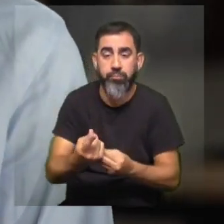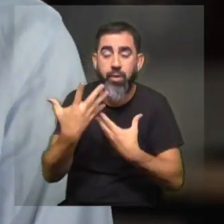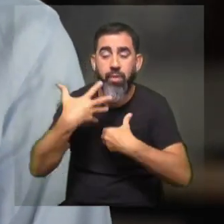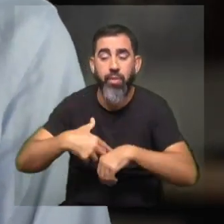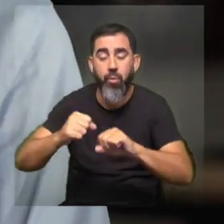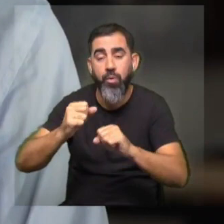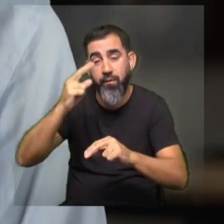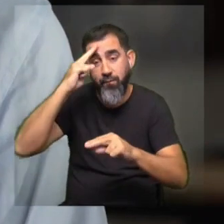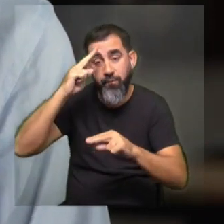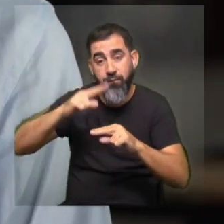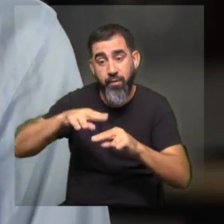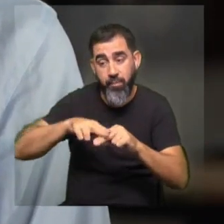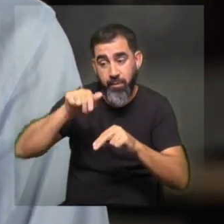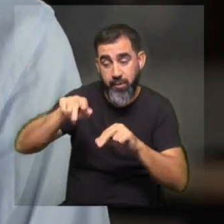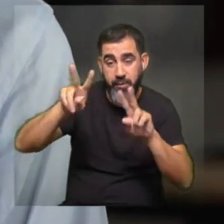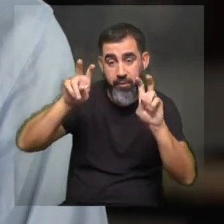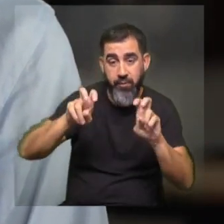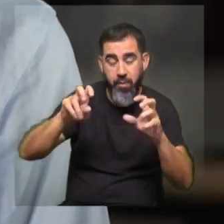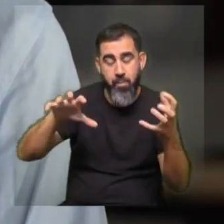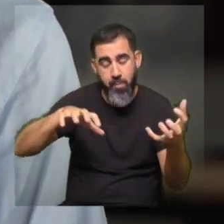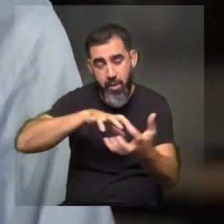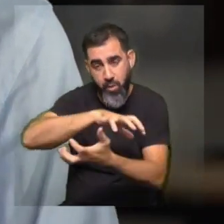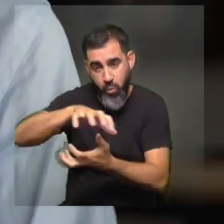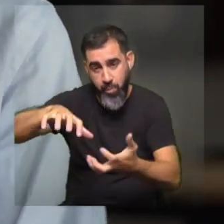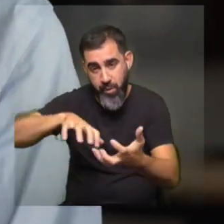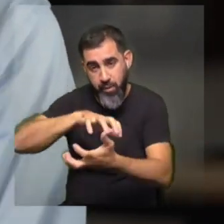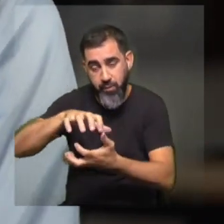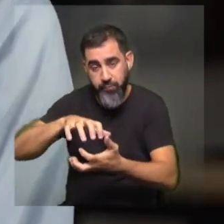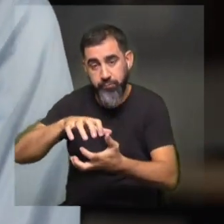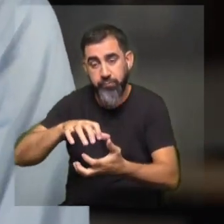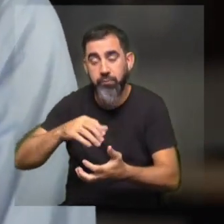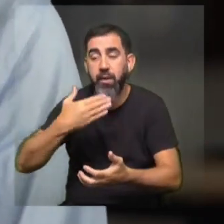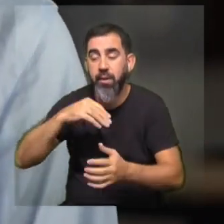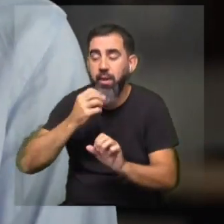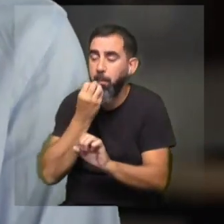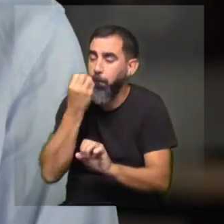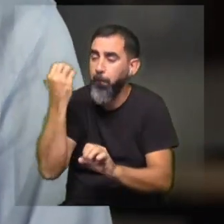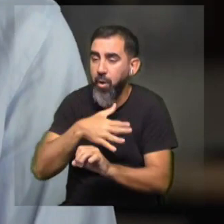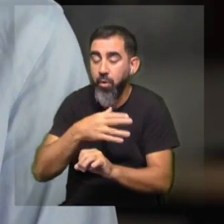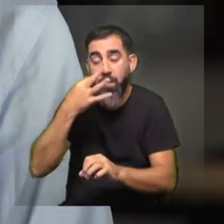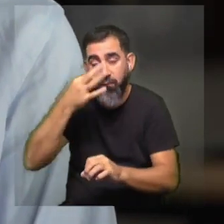causas de la enfermedad desde ese punto de vista es más complejo, ¿no? Entonces hay una comprensión mucho más cabal, ¿no?, de